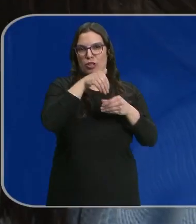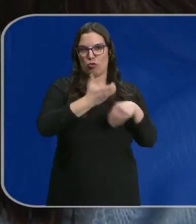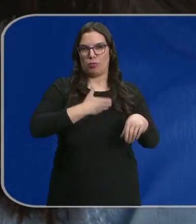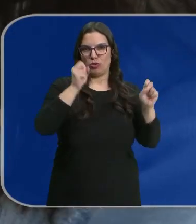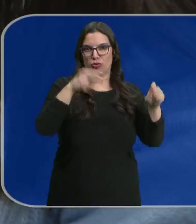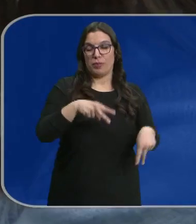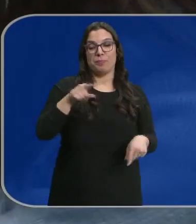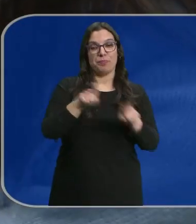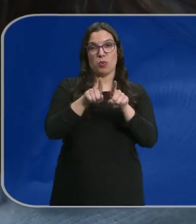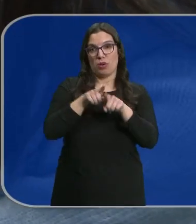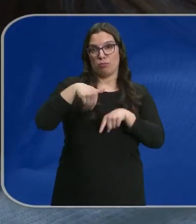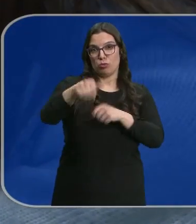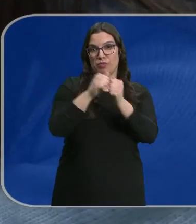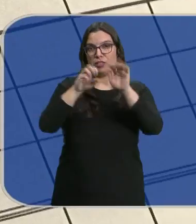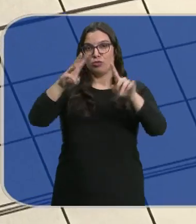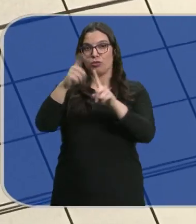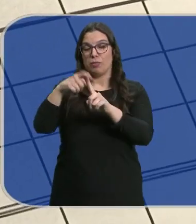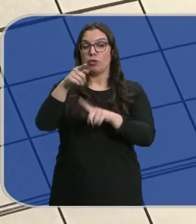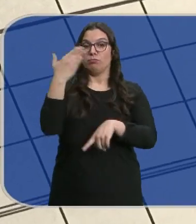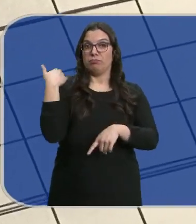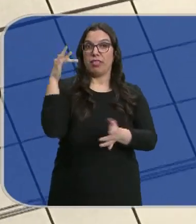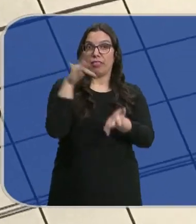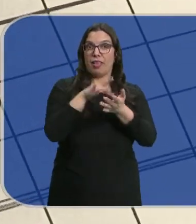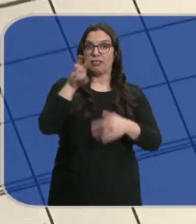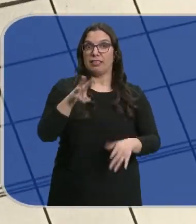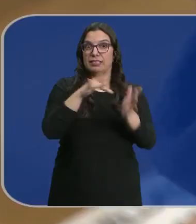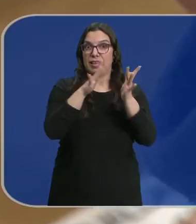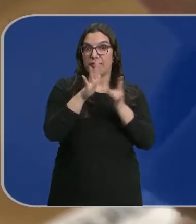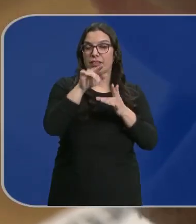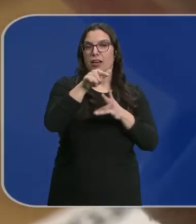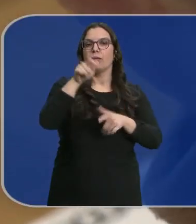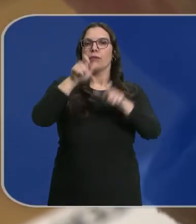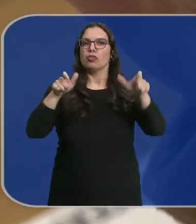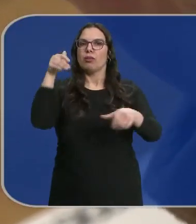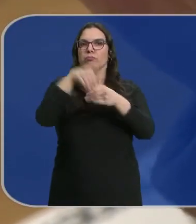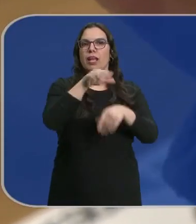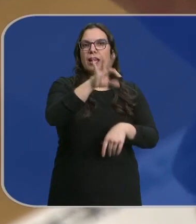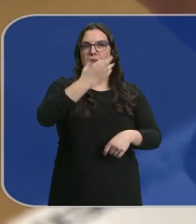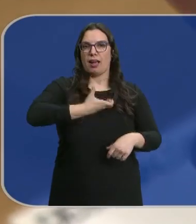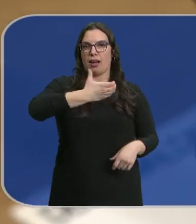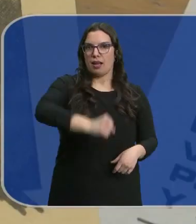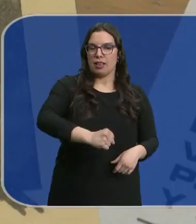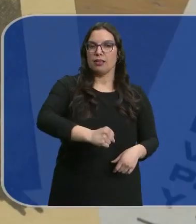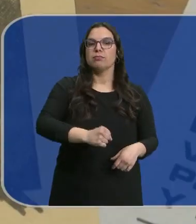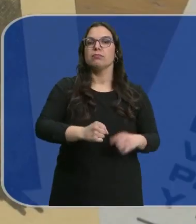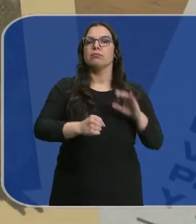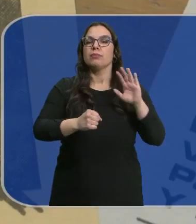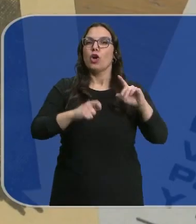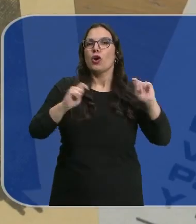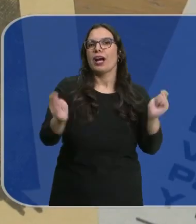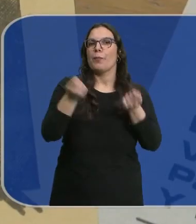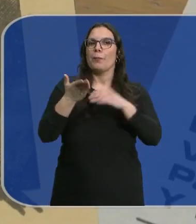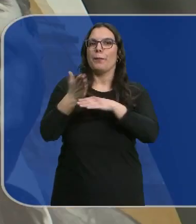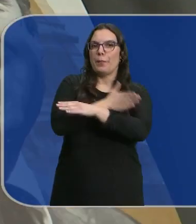que ocurrirá el próximo 28 de mayo, aquel día los ciudadanos salieron a las urnas a elegir a su alcalde, sin embargo, con una